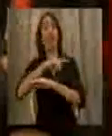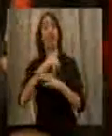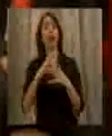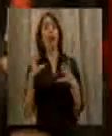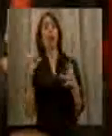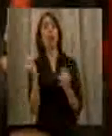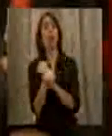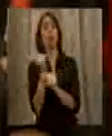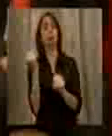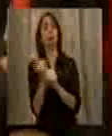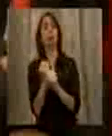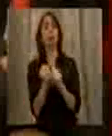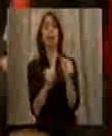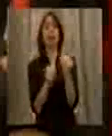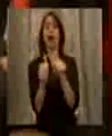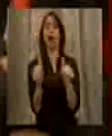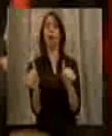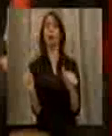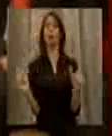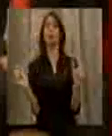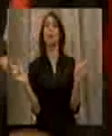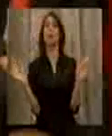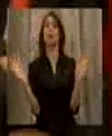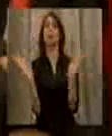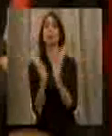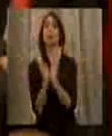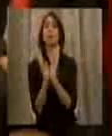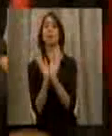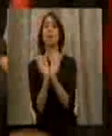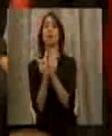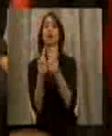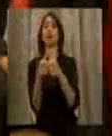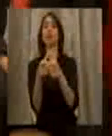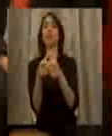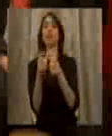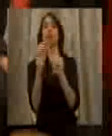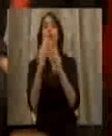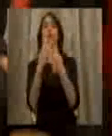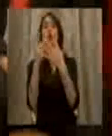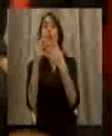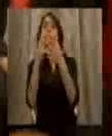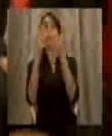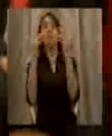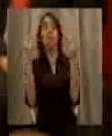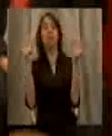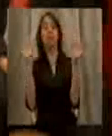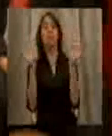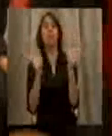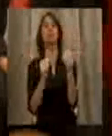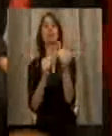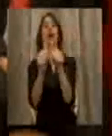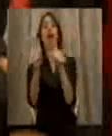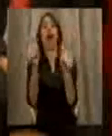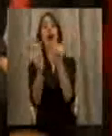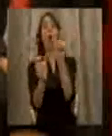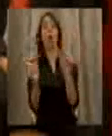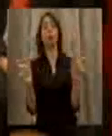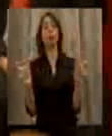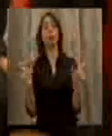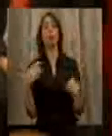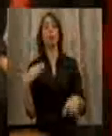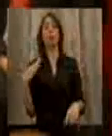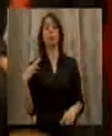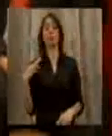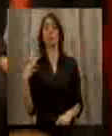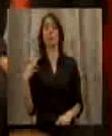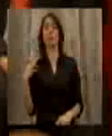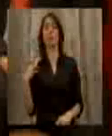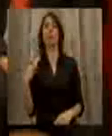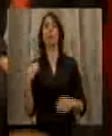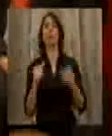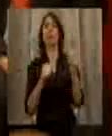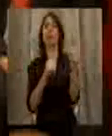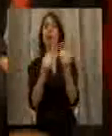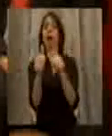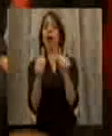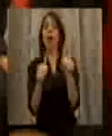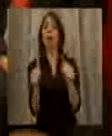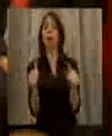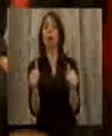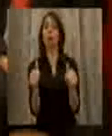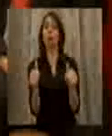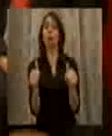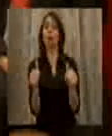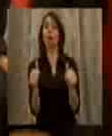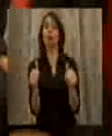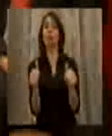autoridades del Consejo de la Transparencia, autoridades civiles, autoridades